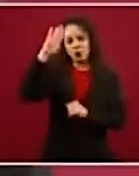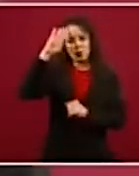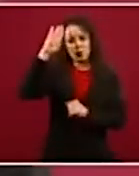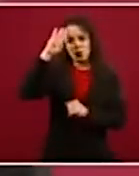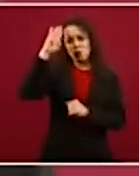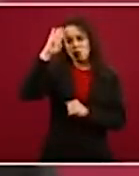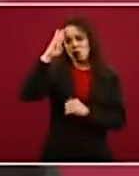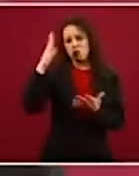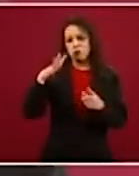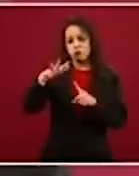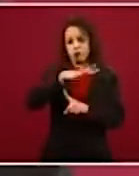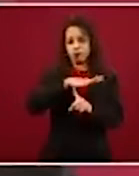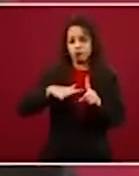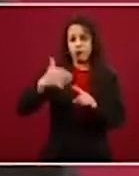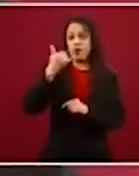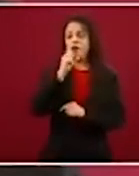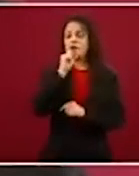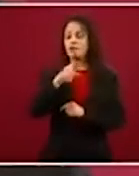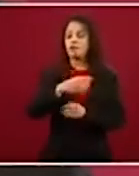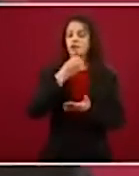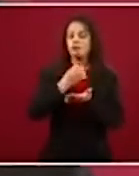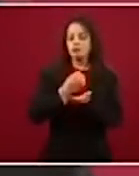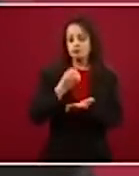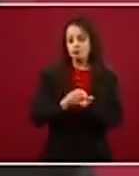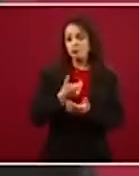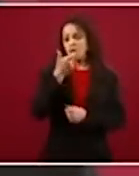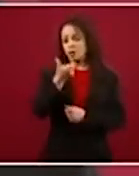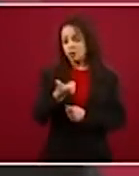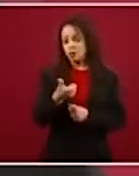económica y social. Por la corrupción